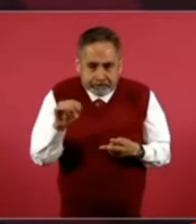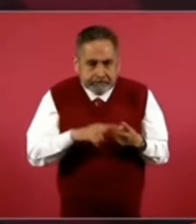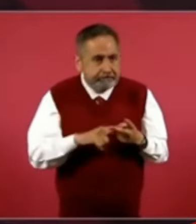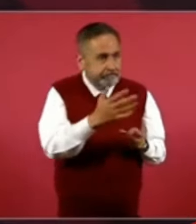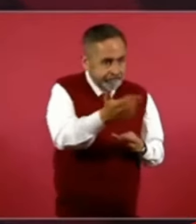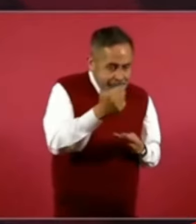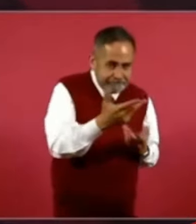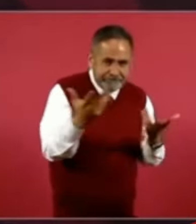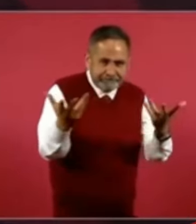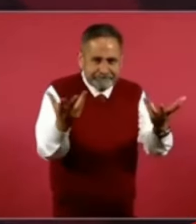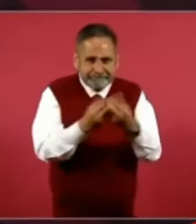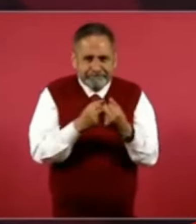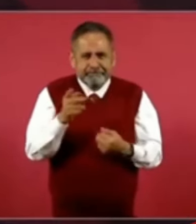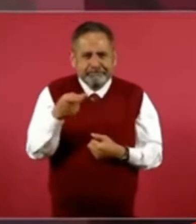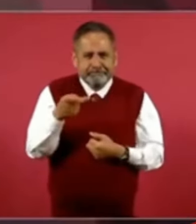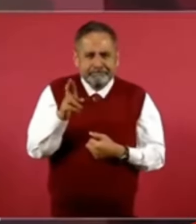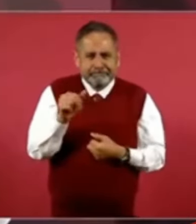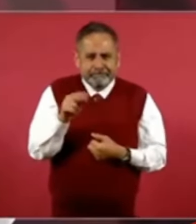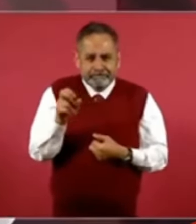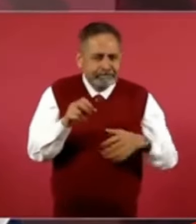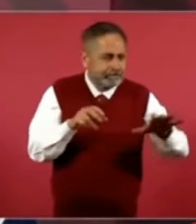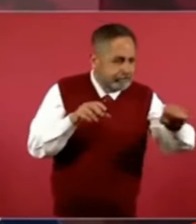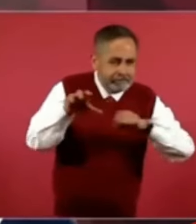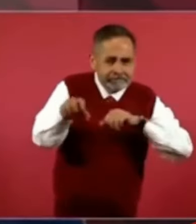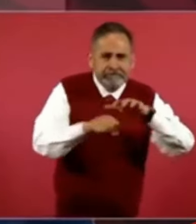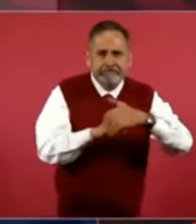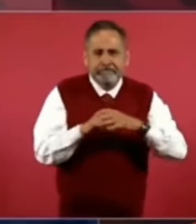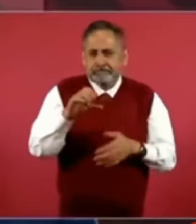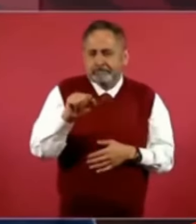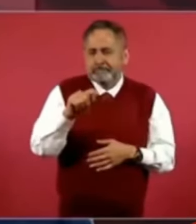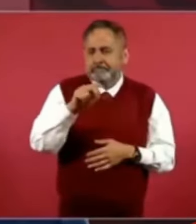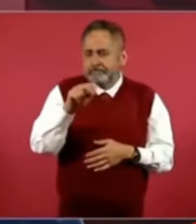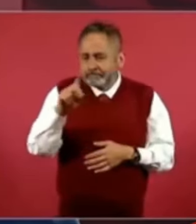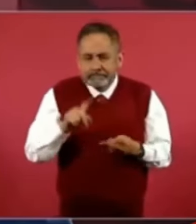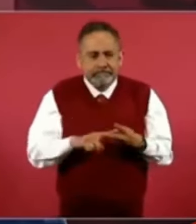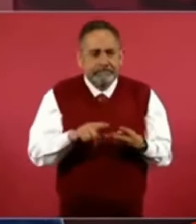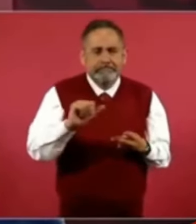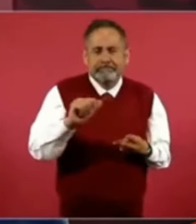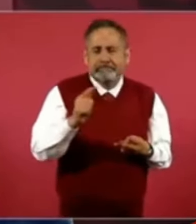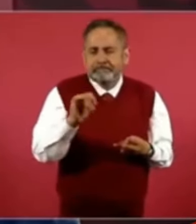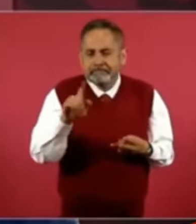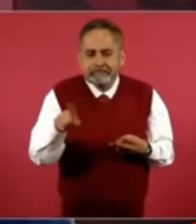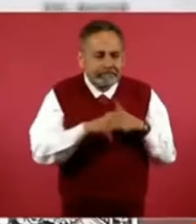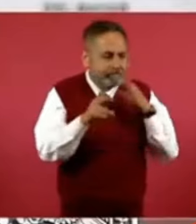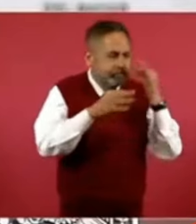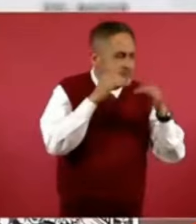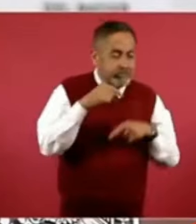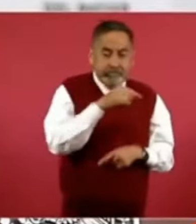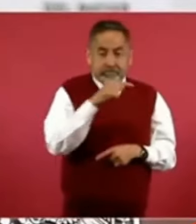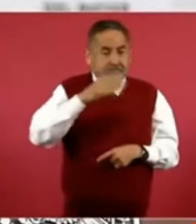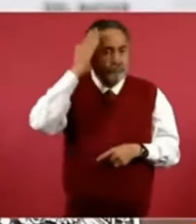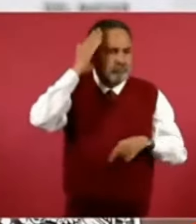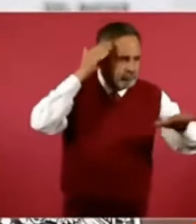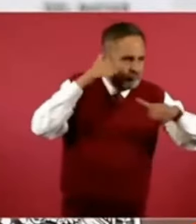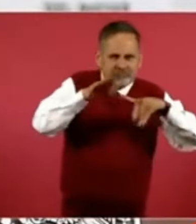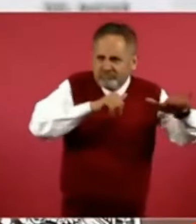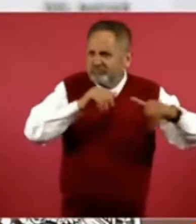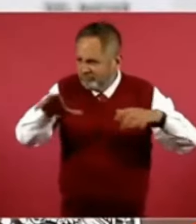a Krause, a Castañeda, a Aguilar Camín, los medios,